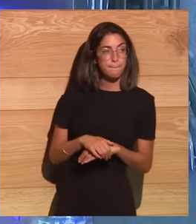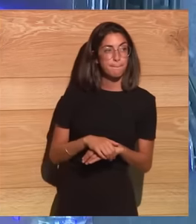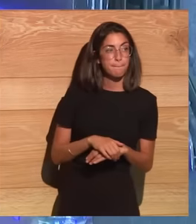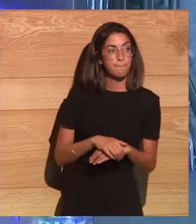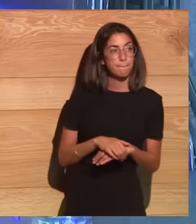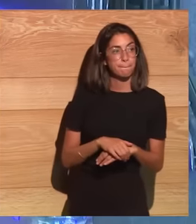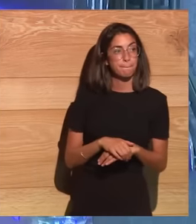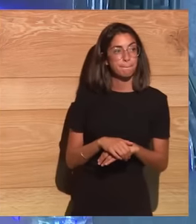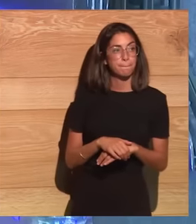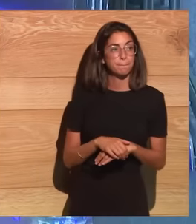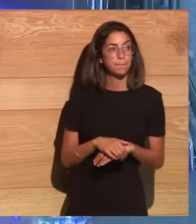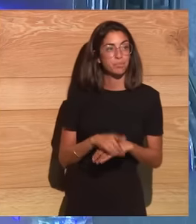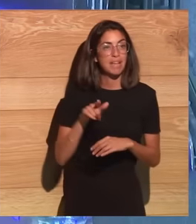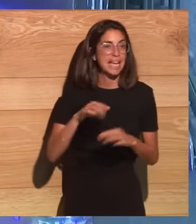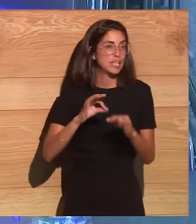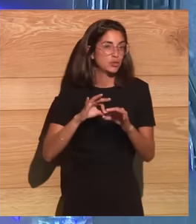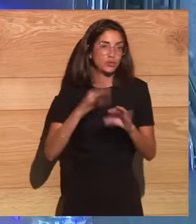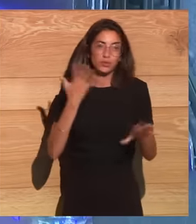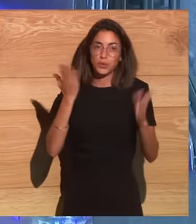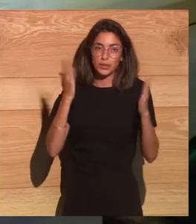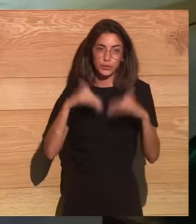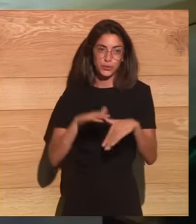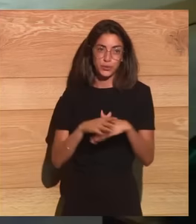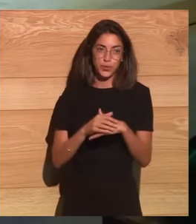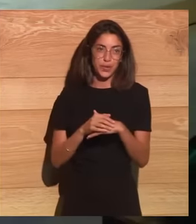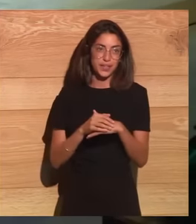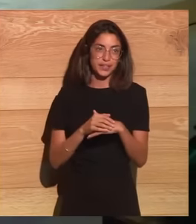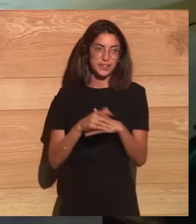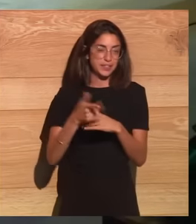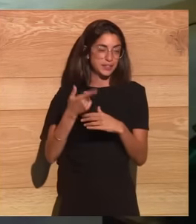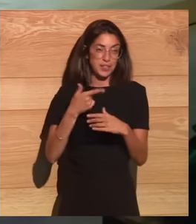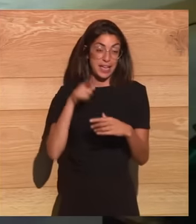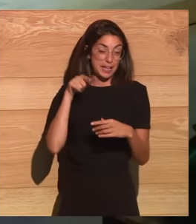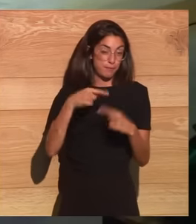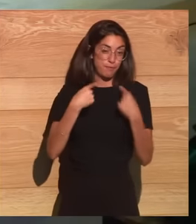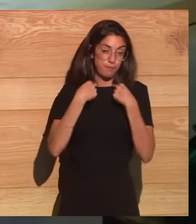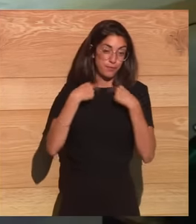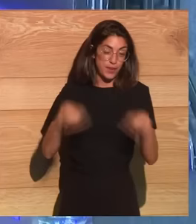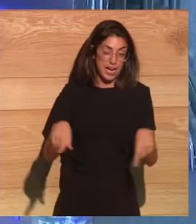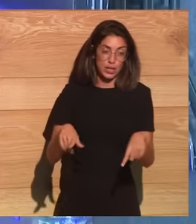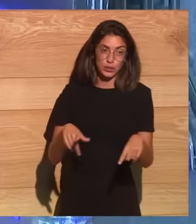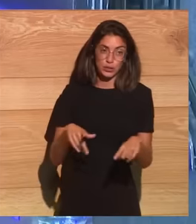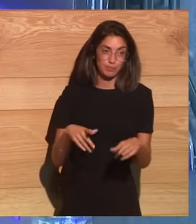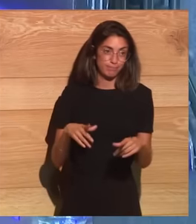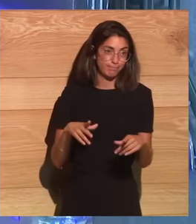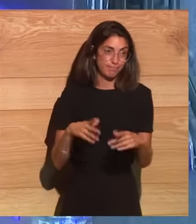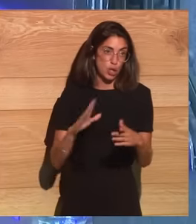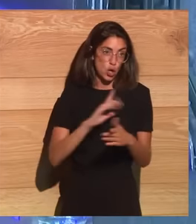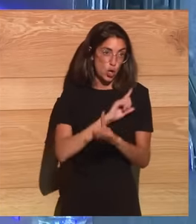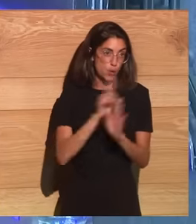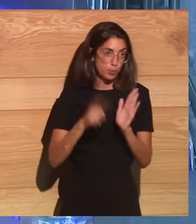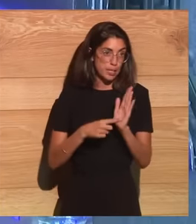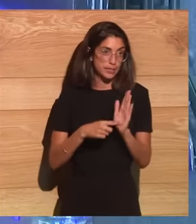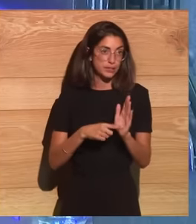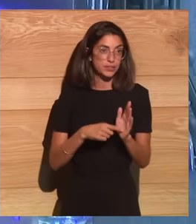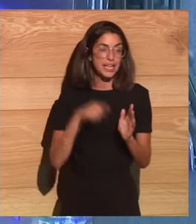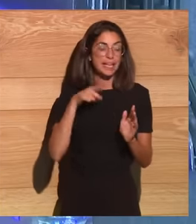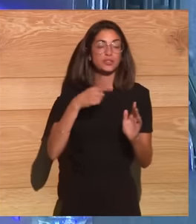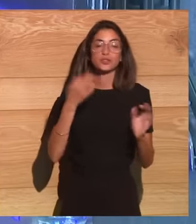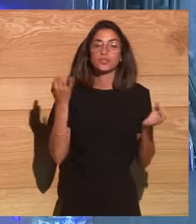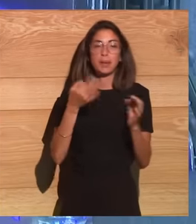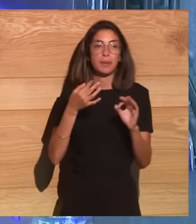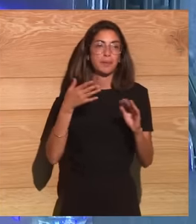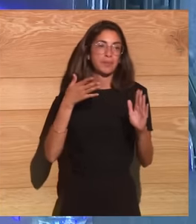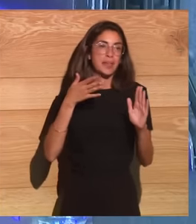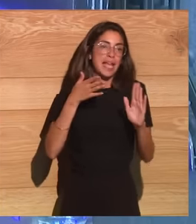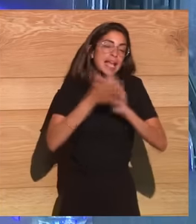Pero a ver, ahí no ha habido suertecilla. Ahí el fracaso es total. Tiene que haber una justificación. Porque cuando nos...